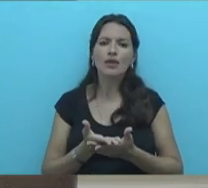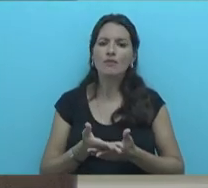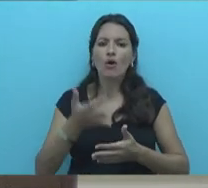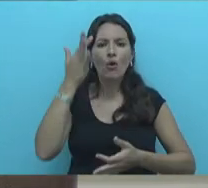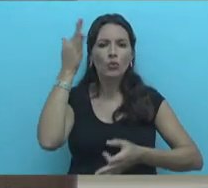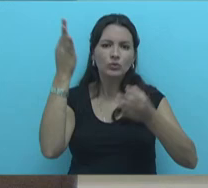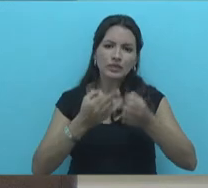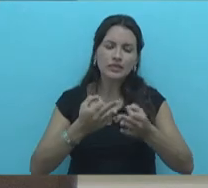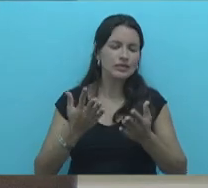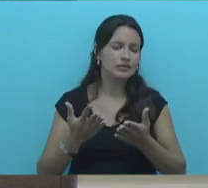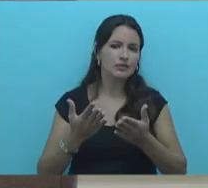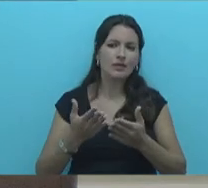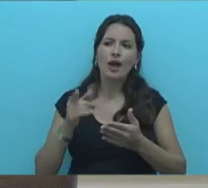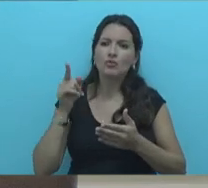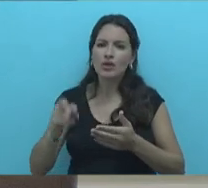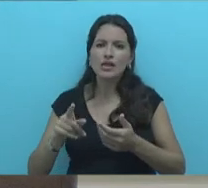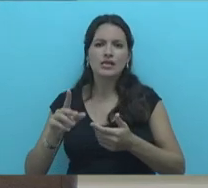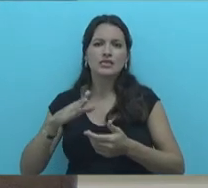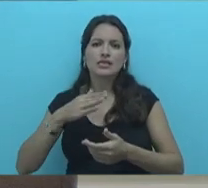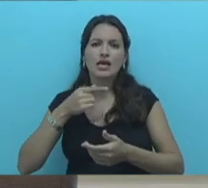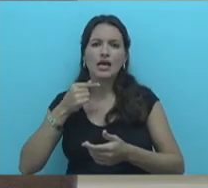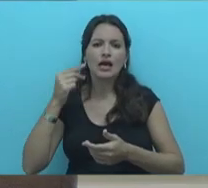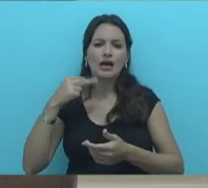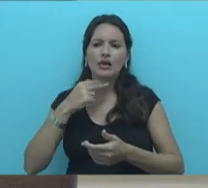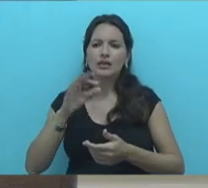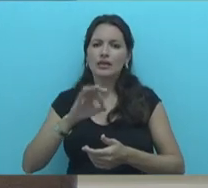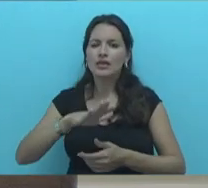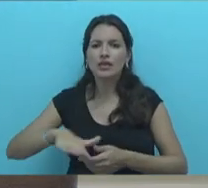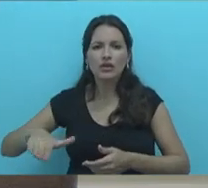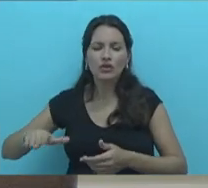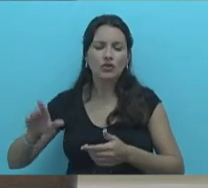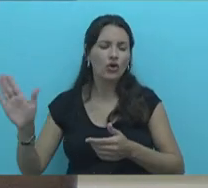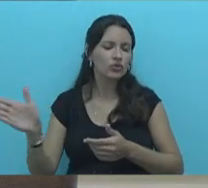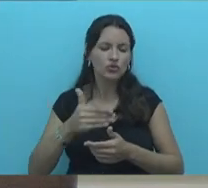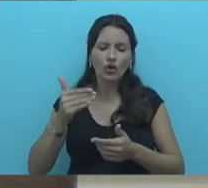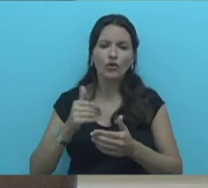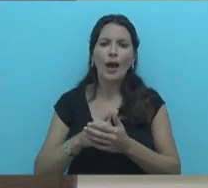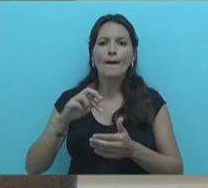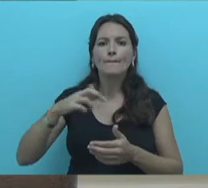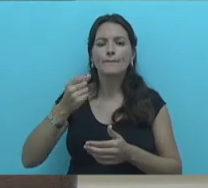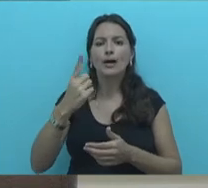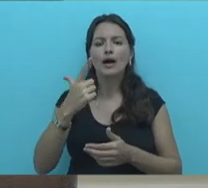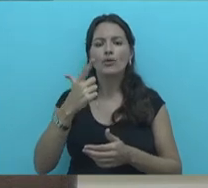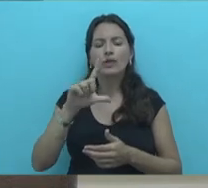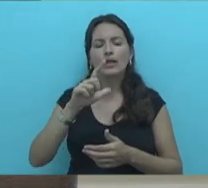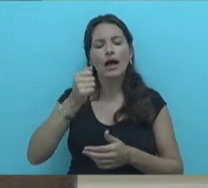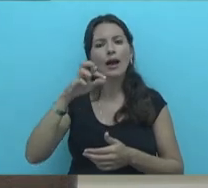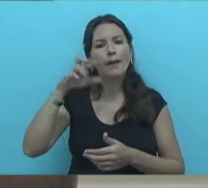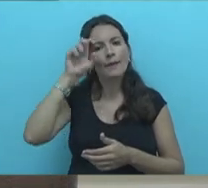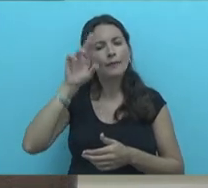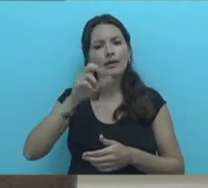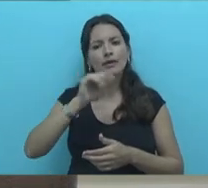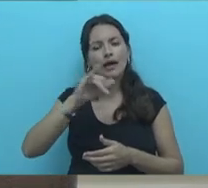solo por ella, es por sus hijos, es por su familia y es por todas nosotras. Así que Paula Perazzi presente, justicia para Paula.